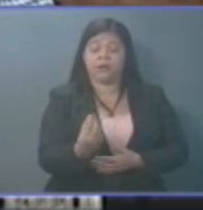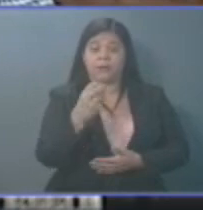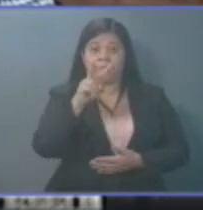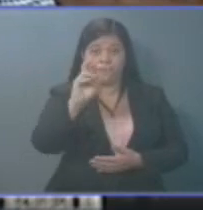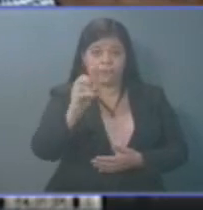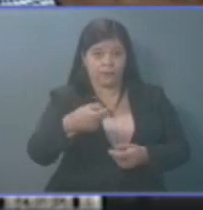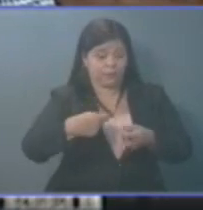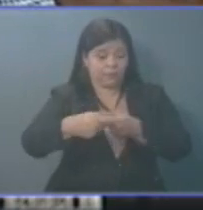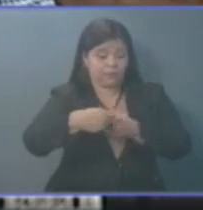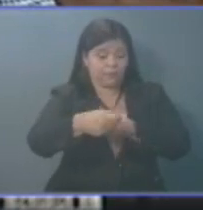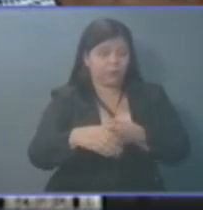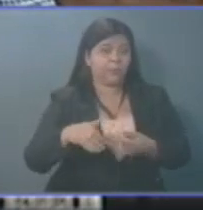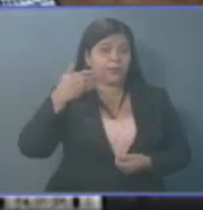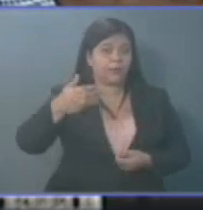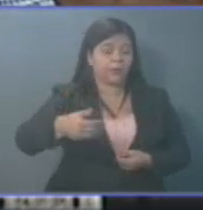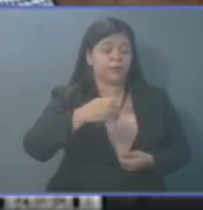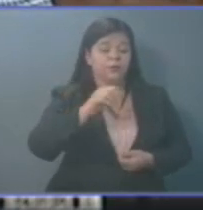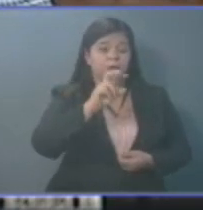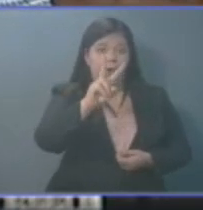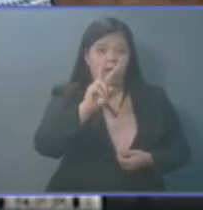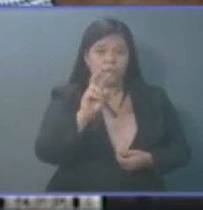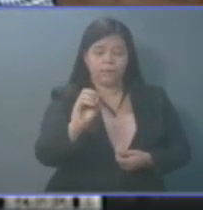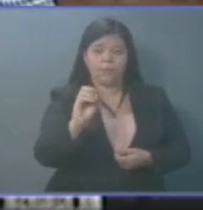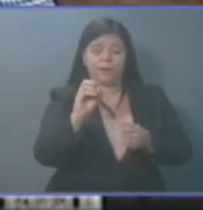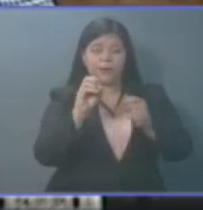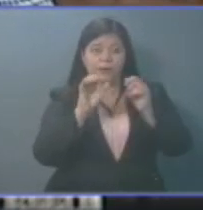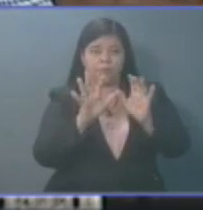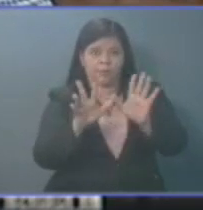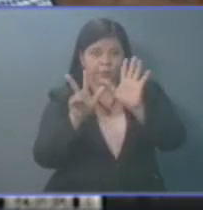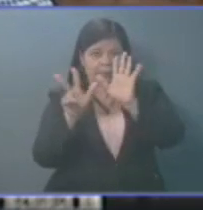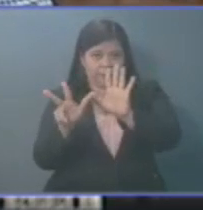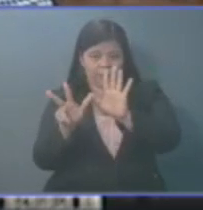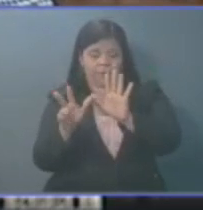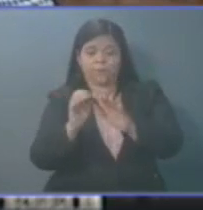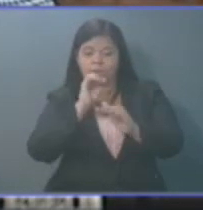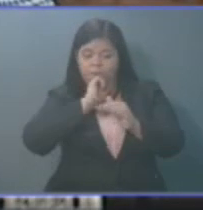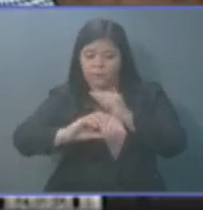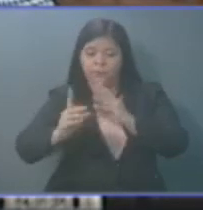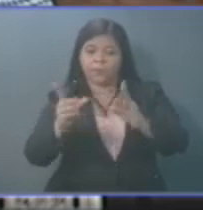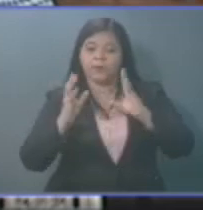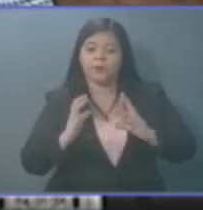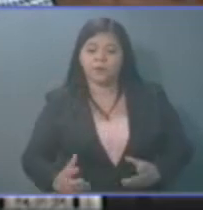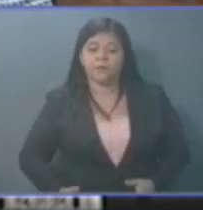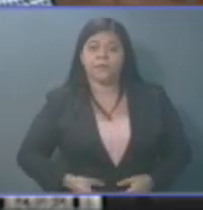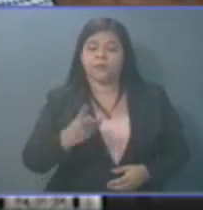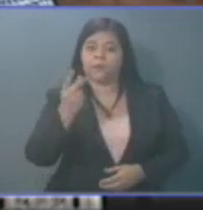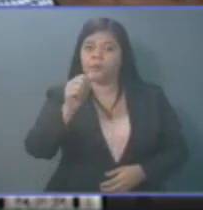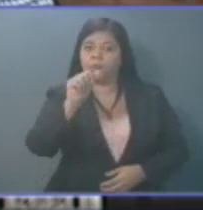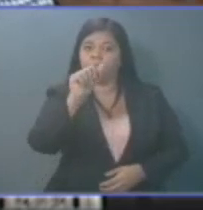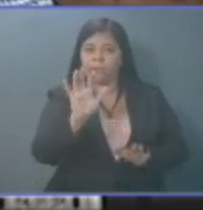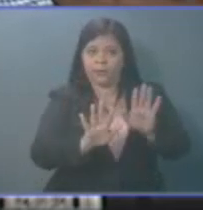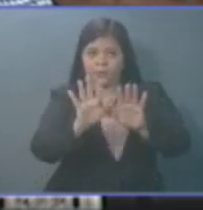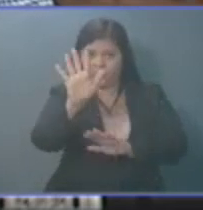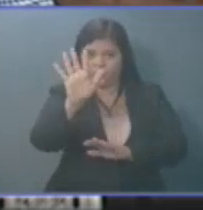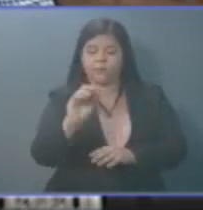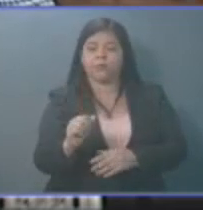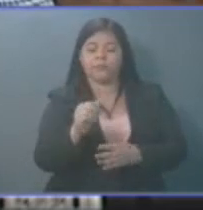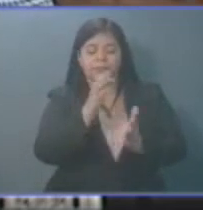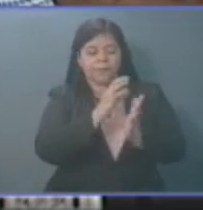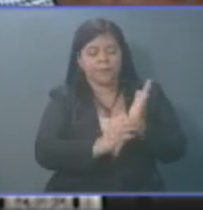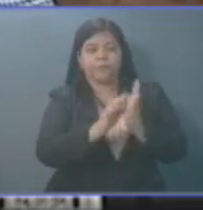de diciembre del 2018, publicado en el Diario Oficial número 15, tomo